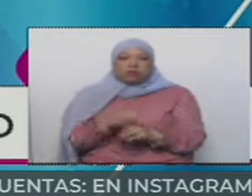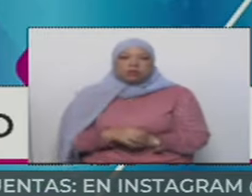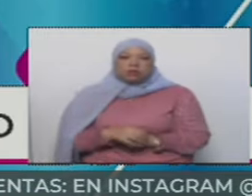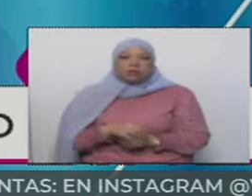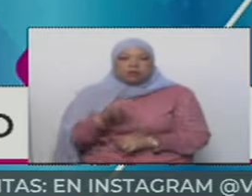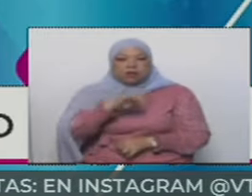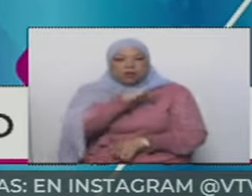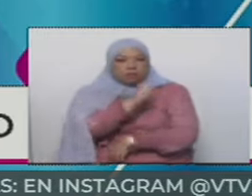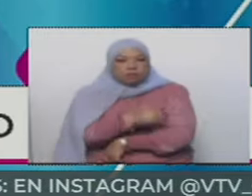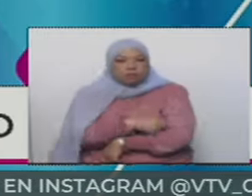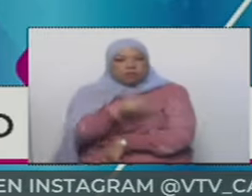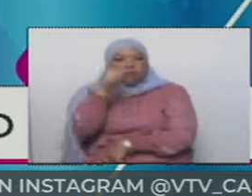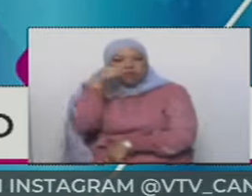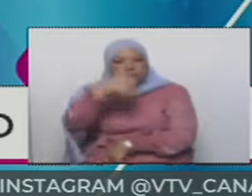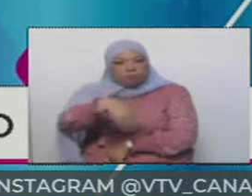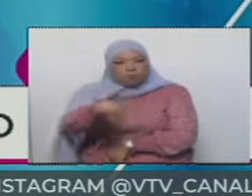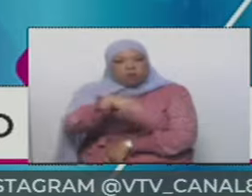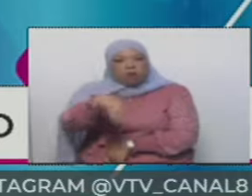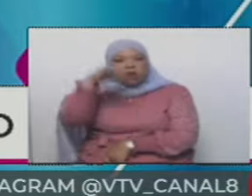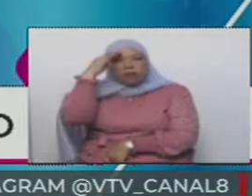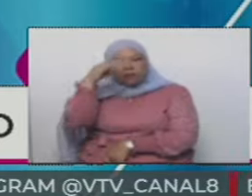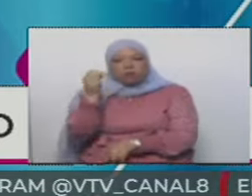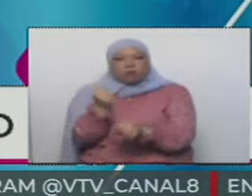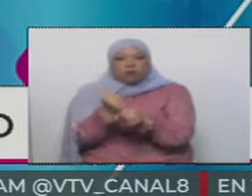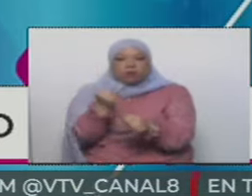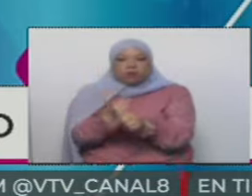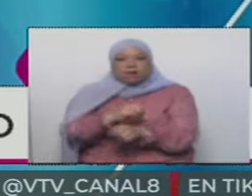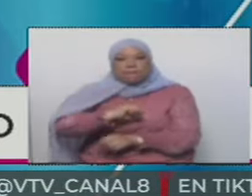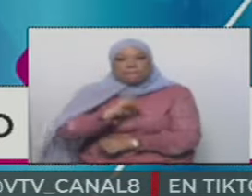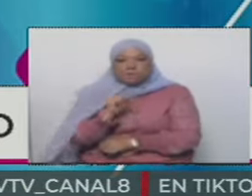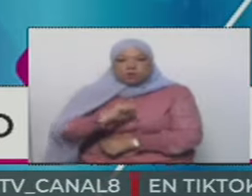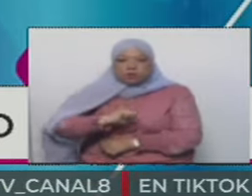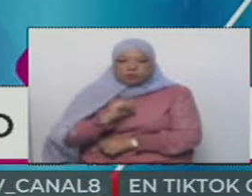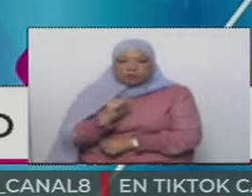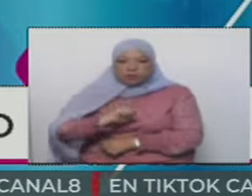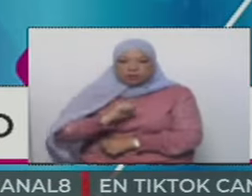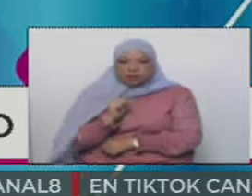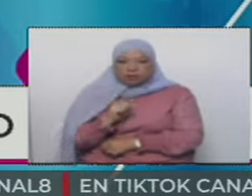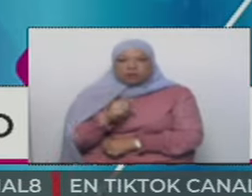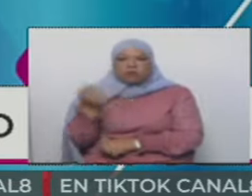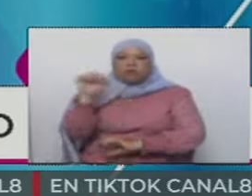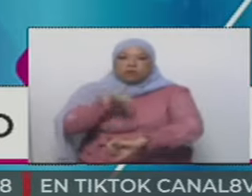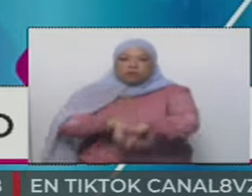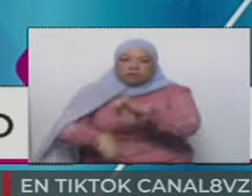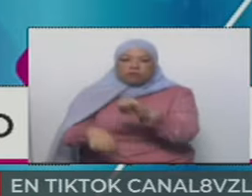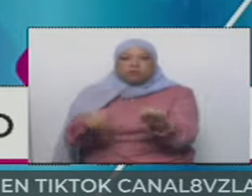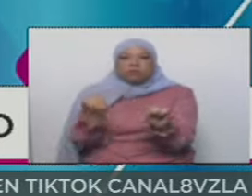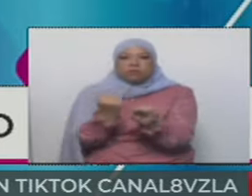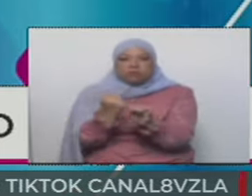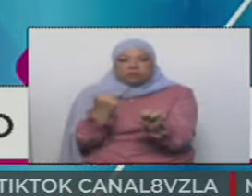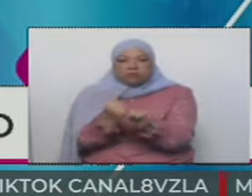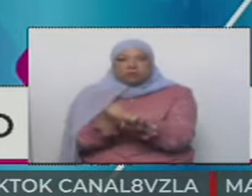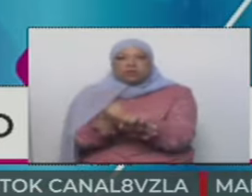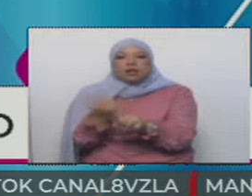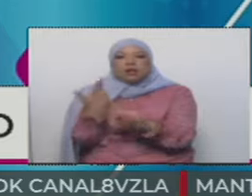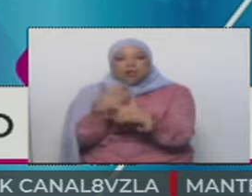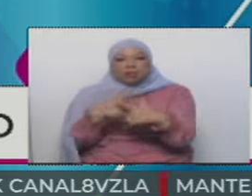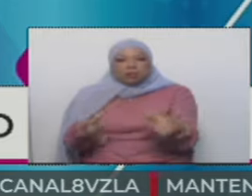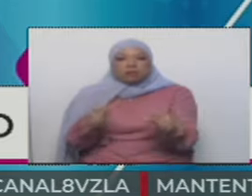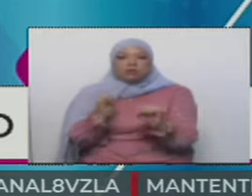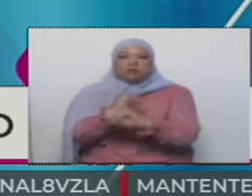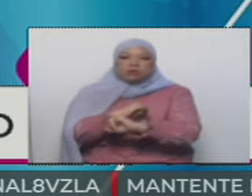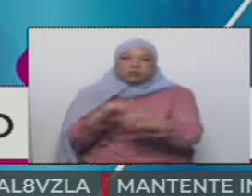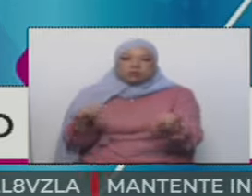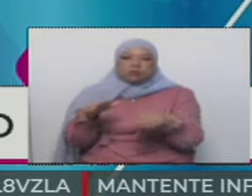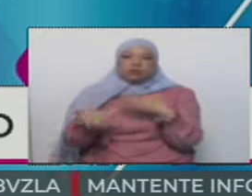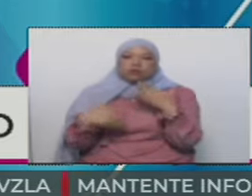poder popular, el poder militar, el poder policial, para la defensa de la soberanía, la